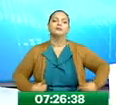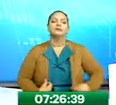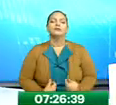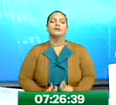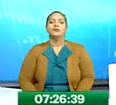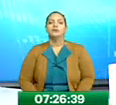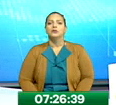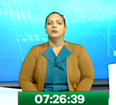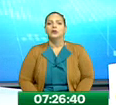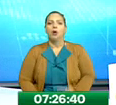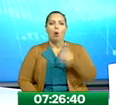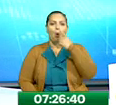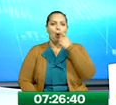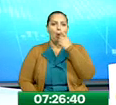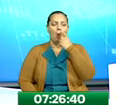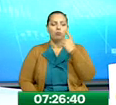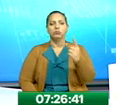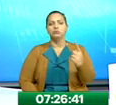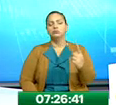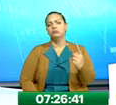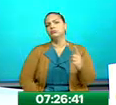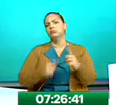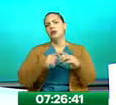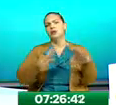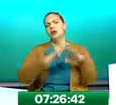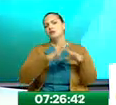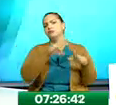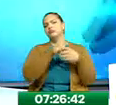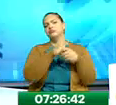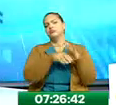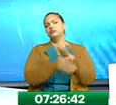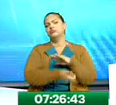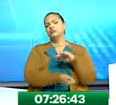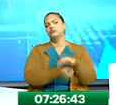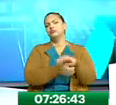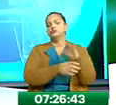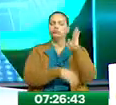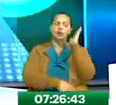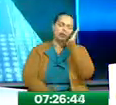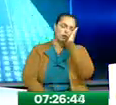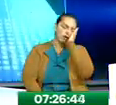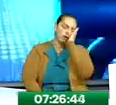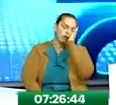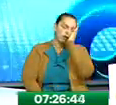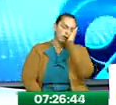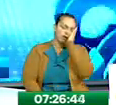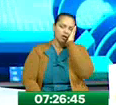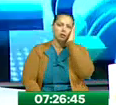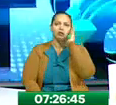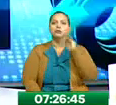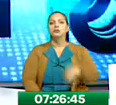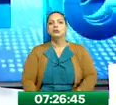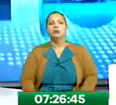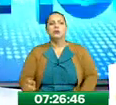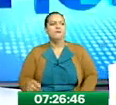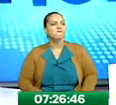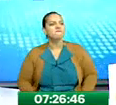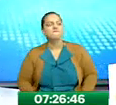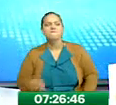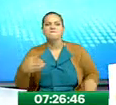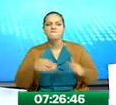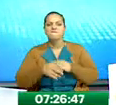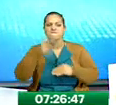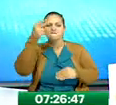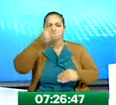de recibir varios disparos mientras descansaba en su domicilio. El ataque se produjo esta madrugada en el sur de la ciudad de